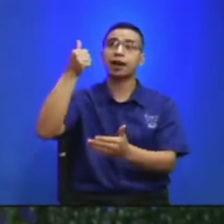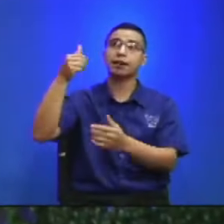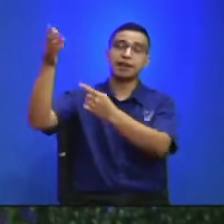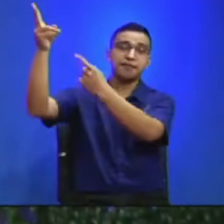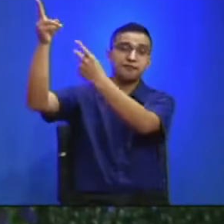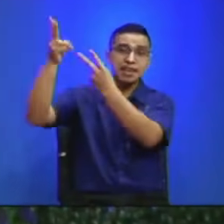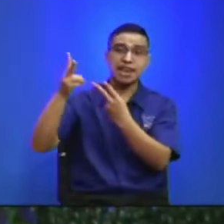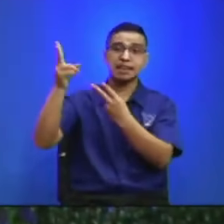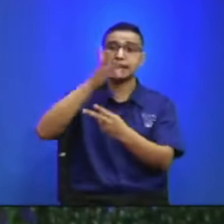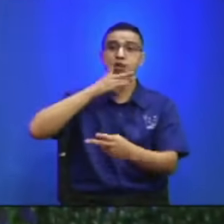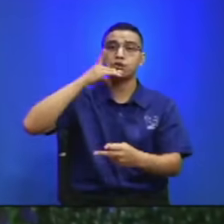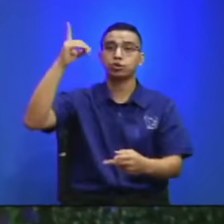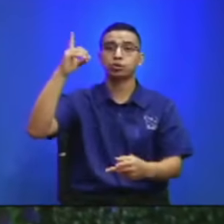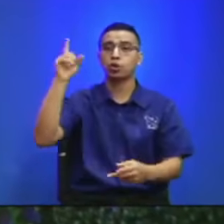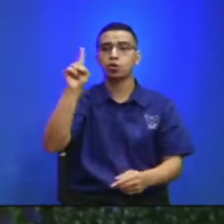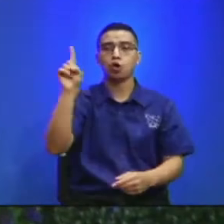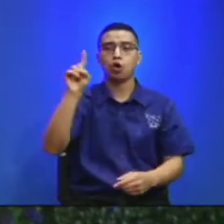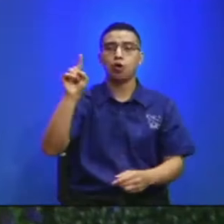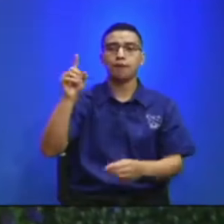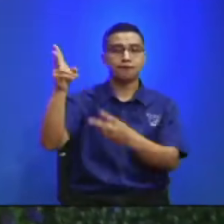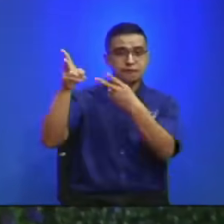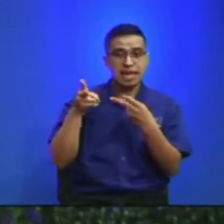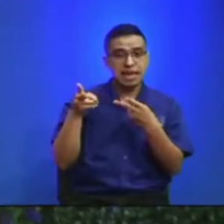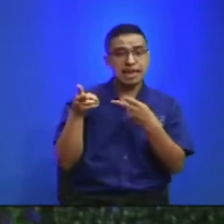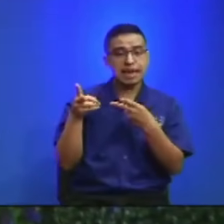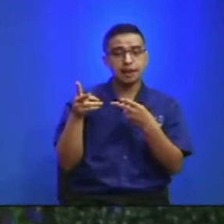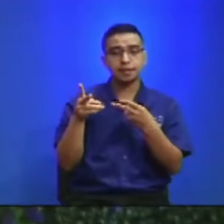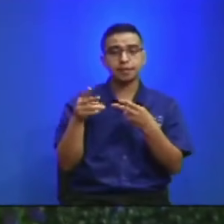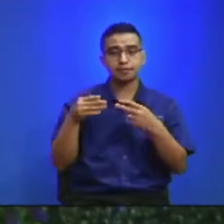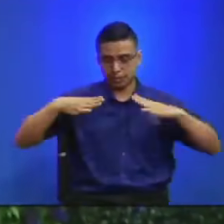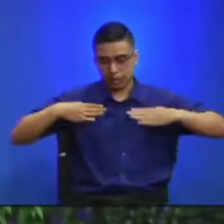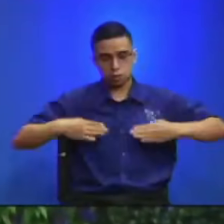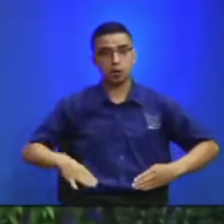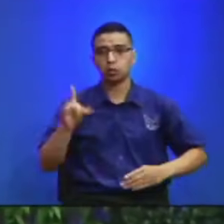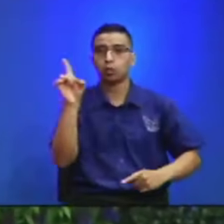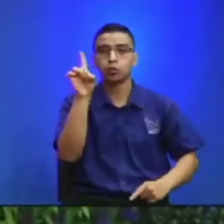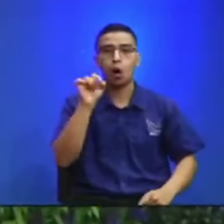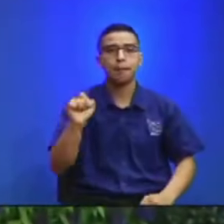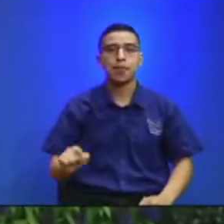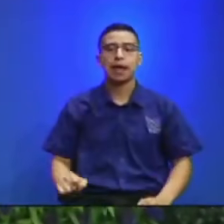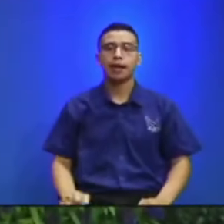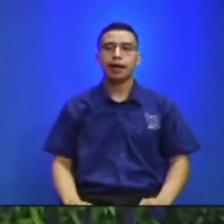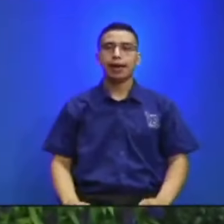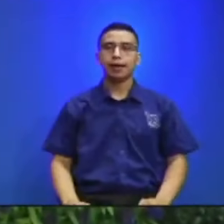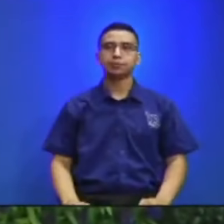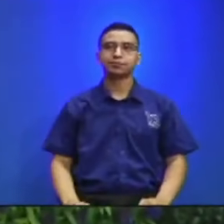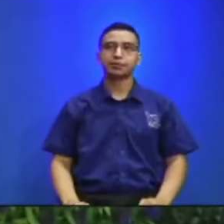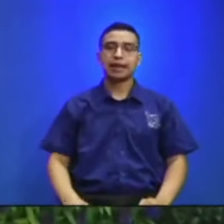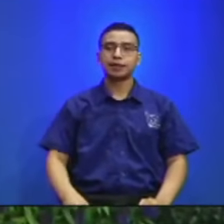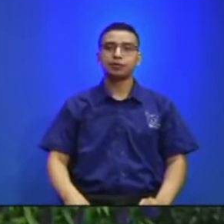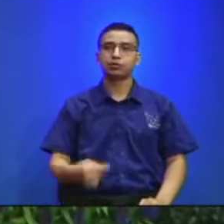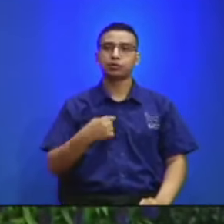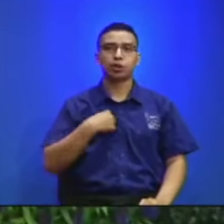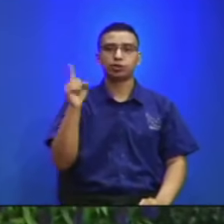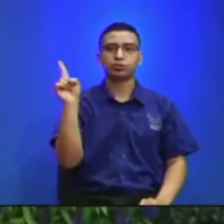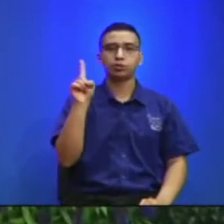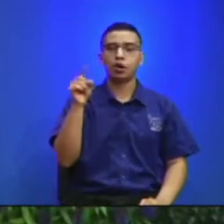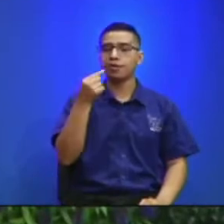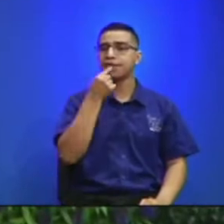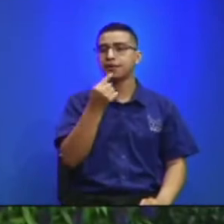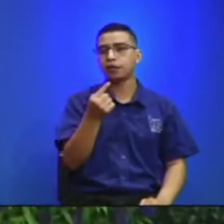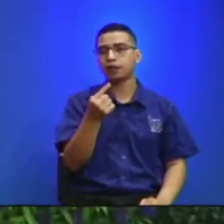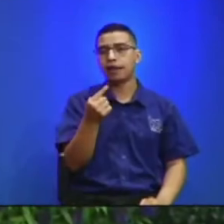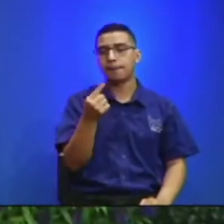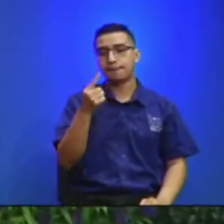ni siquiera ni siquiera aunque no estoy diciendo que no se deba de hacer pero ni siquiera de la